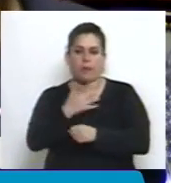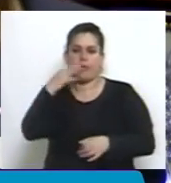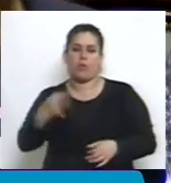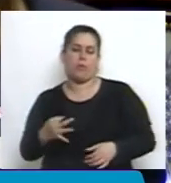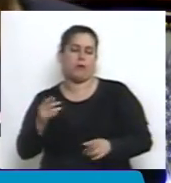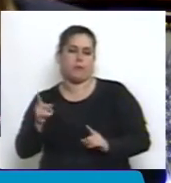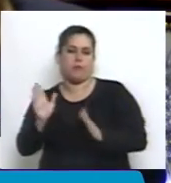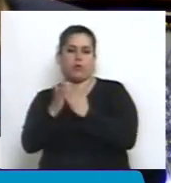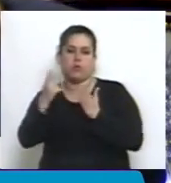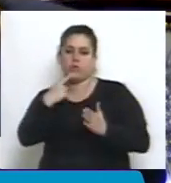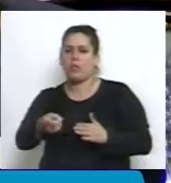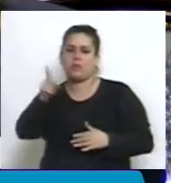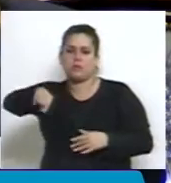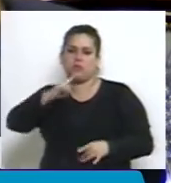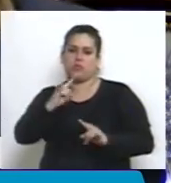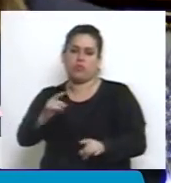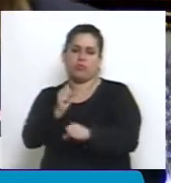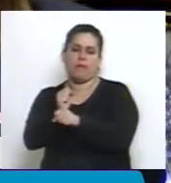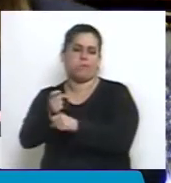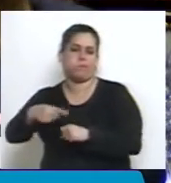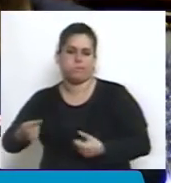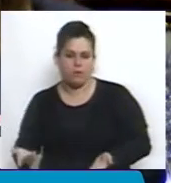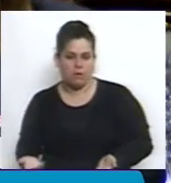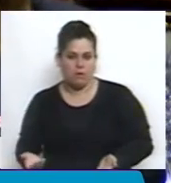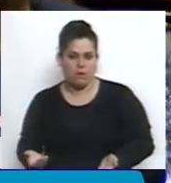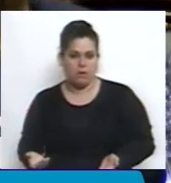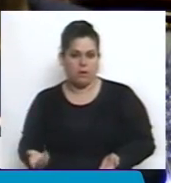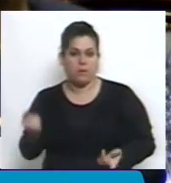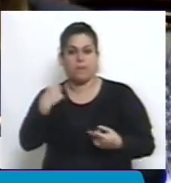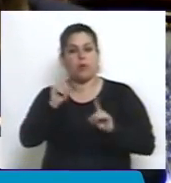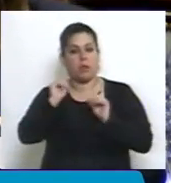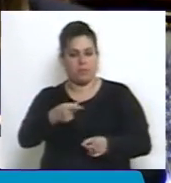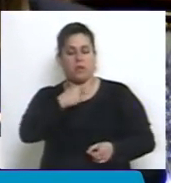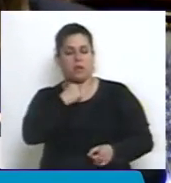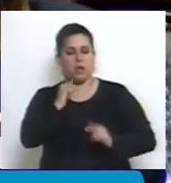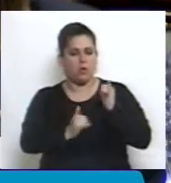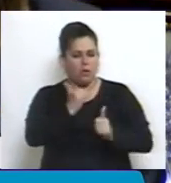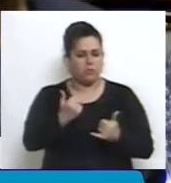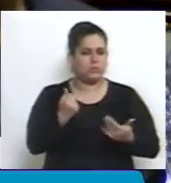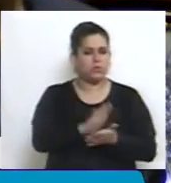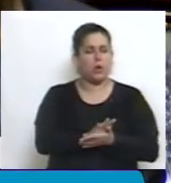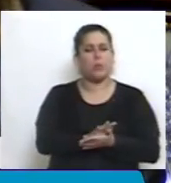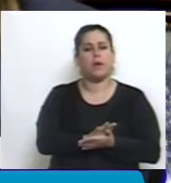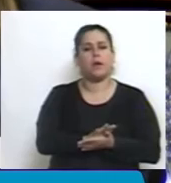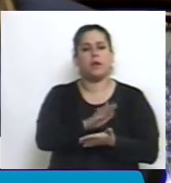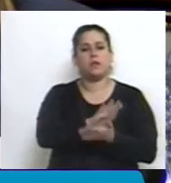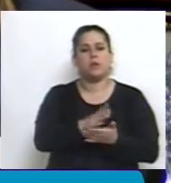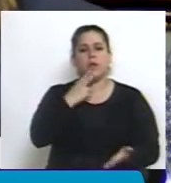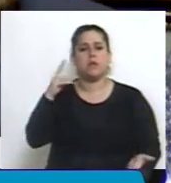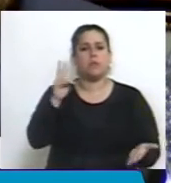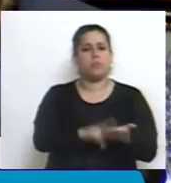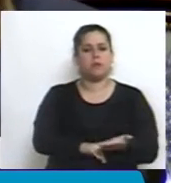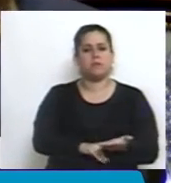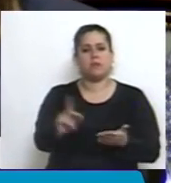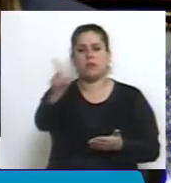imparte la Constitución Nacional. También quiero hacer referencia al impuesto adicional